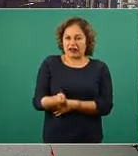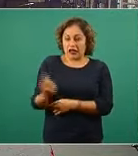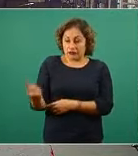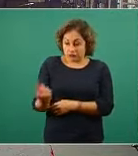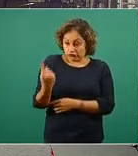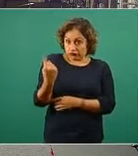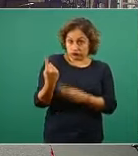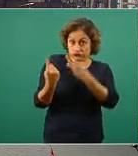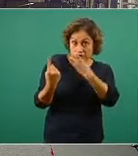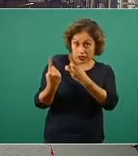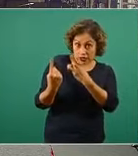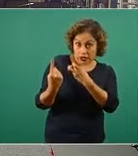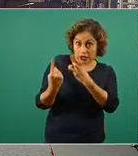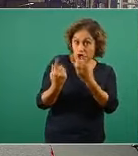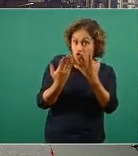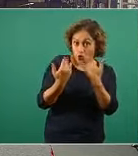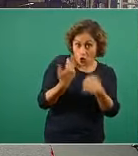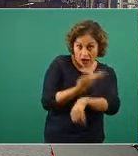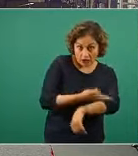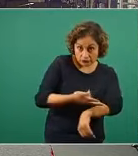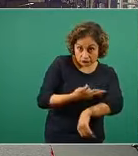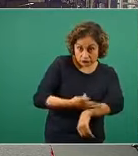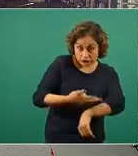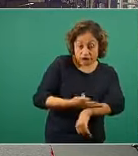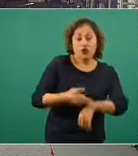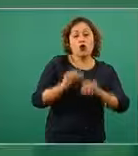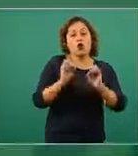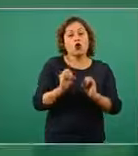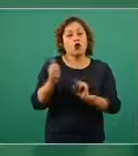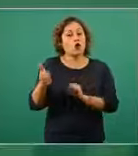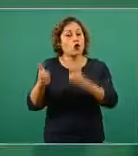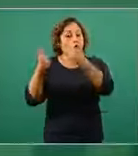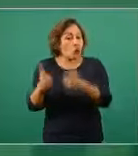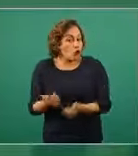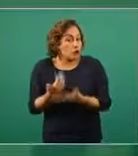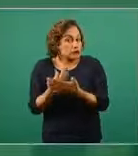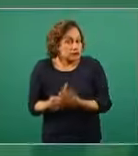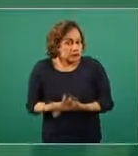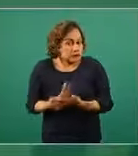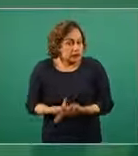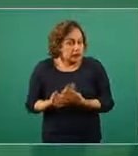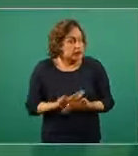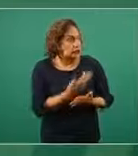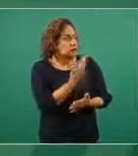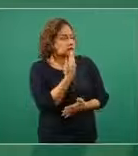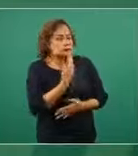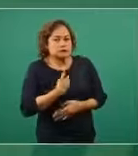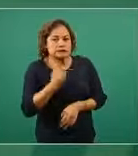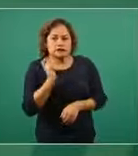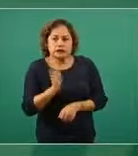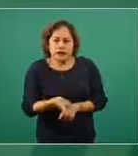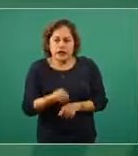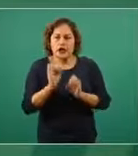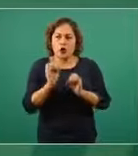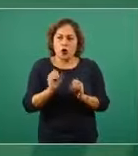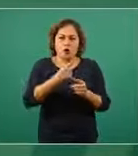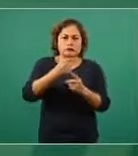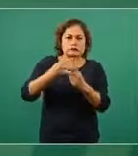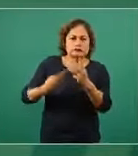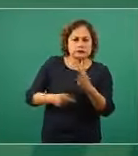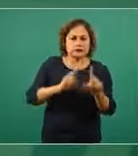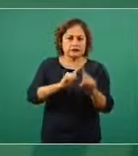estatus migratorio en resolución o en este momento que no sea, por así decirlo, el adecuado, ¿no? También estamos hablando